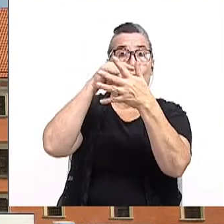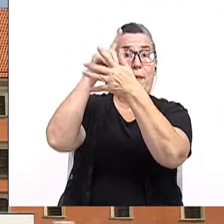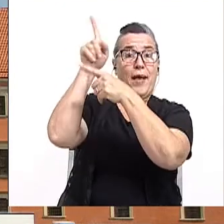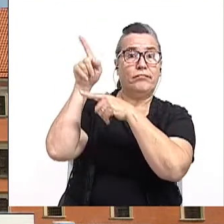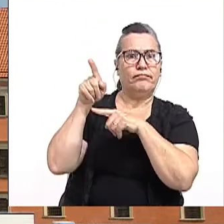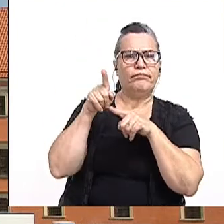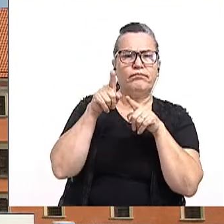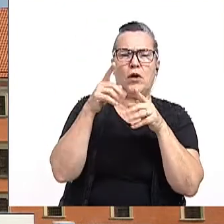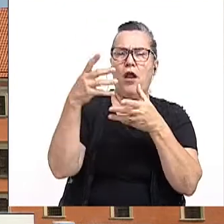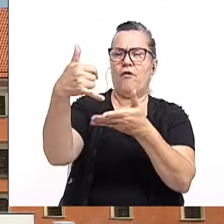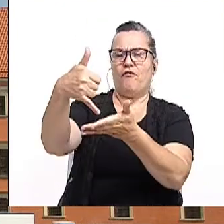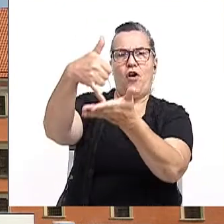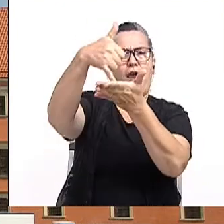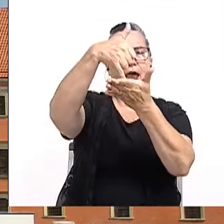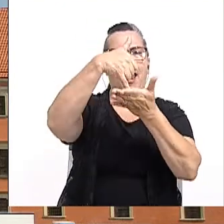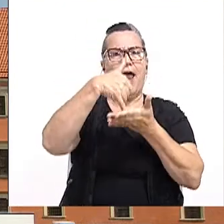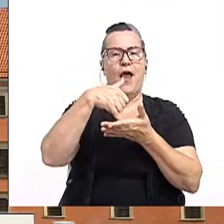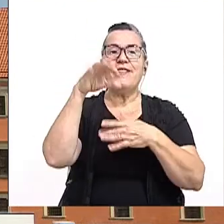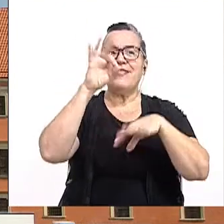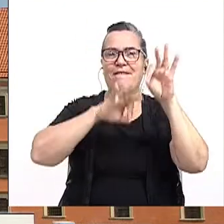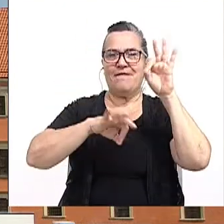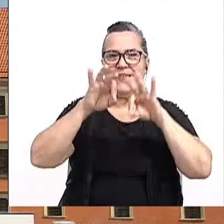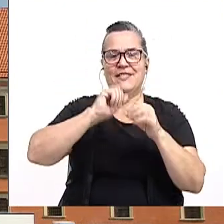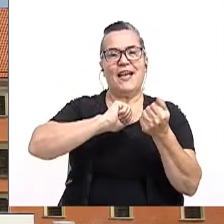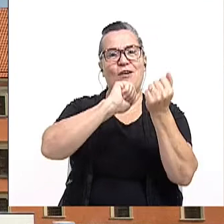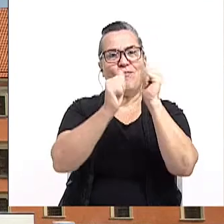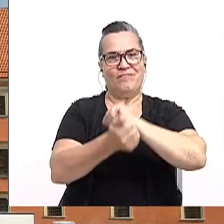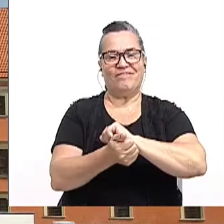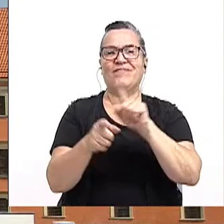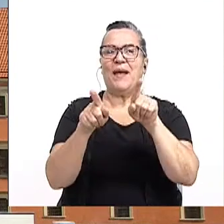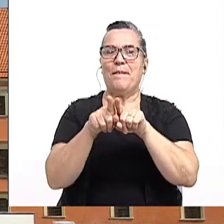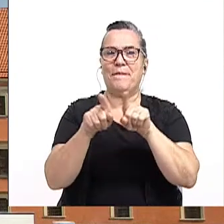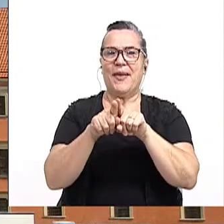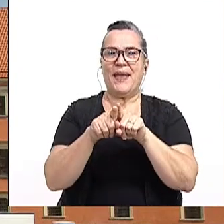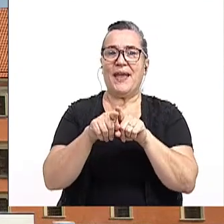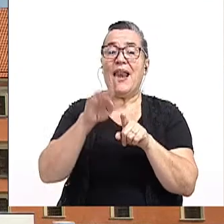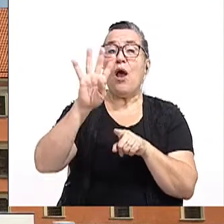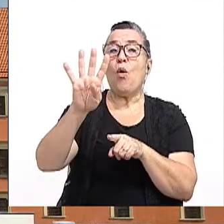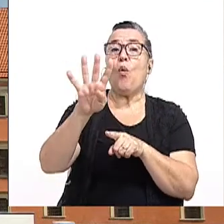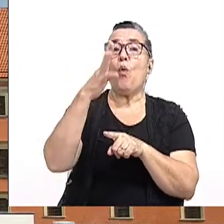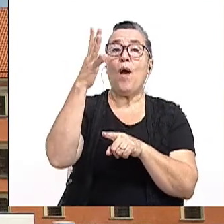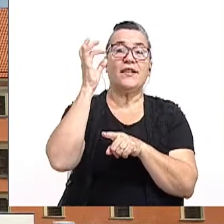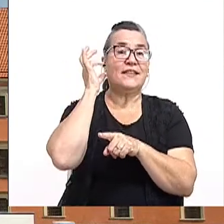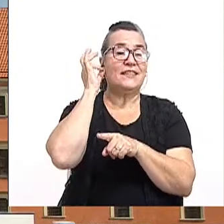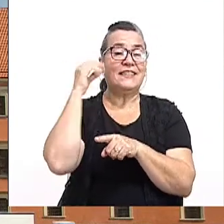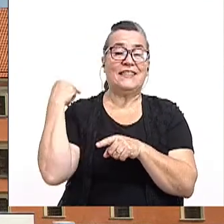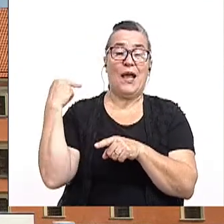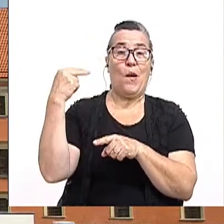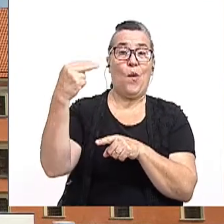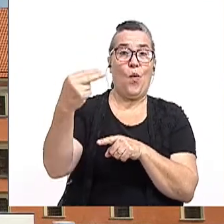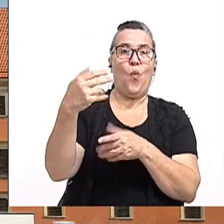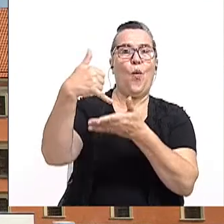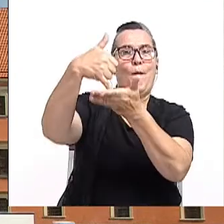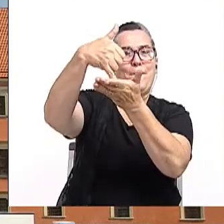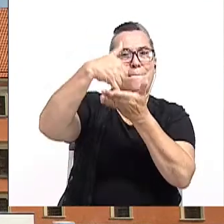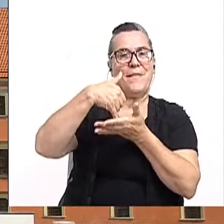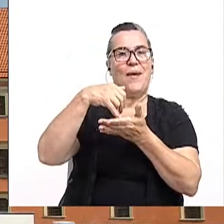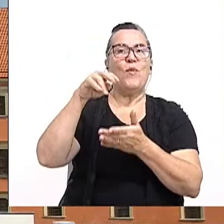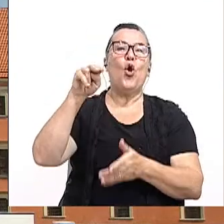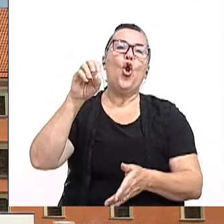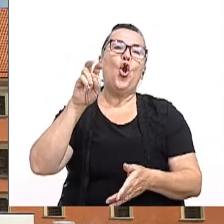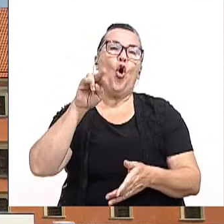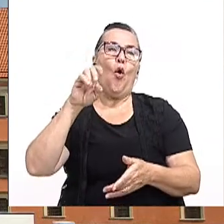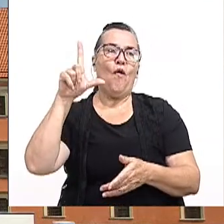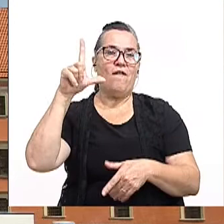recibió el Premio Nobel de Física, convirtiéndose también en la 4ª mujer de la historia en recibir el Premio Nobel